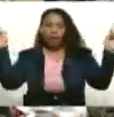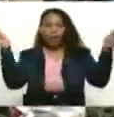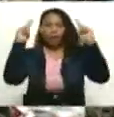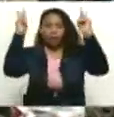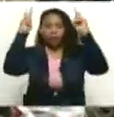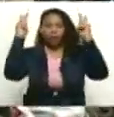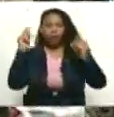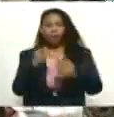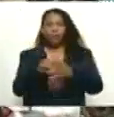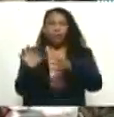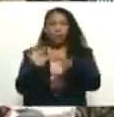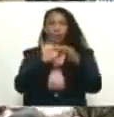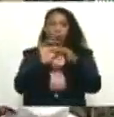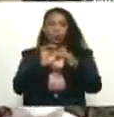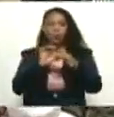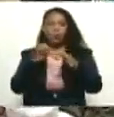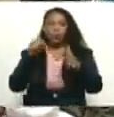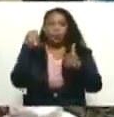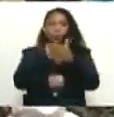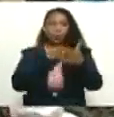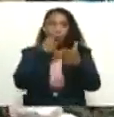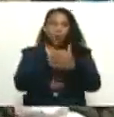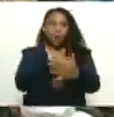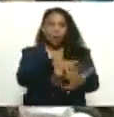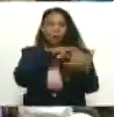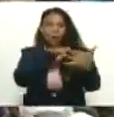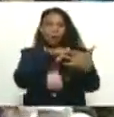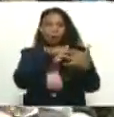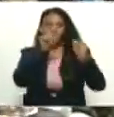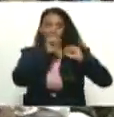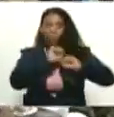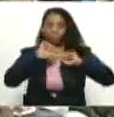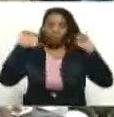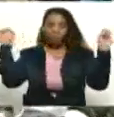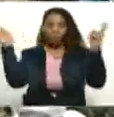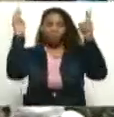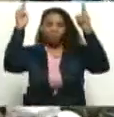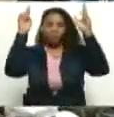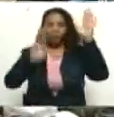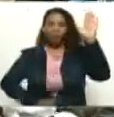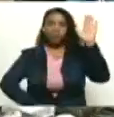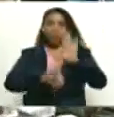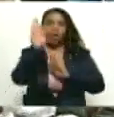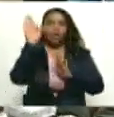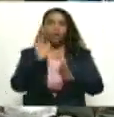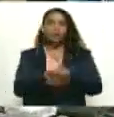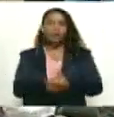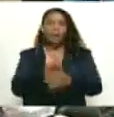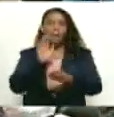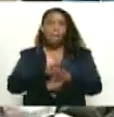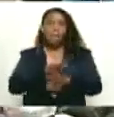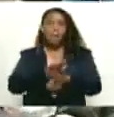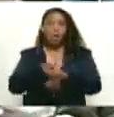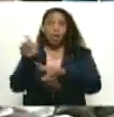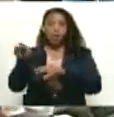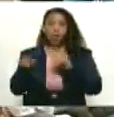victoria. Unidad, lucha, batalla y victoria. Por eso cuando uno